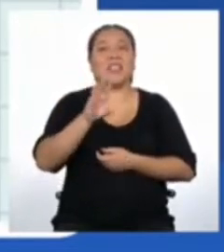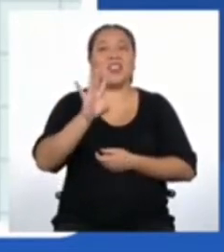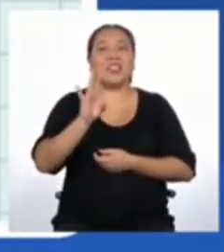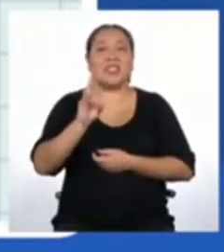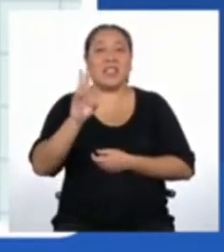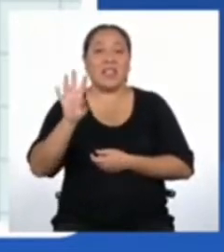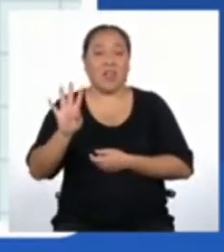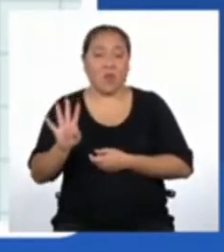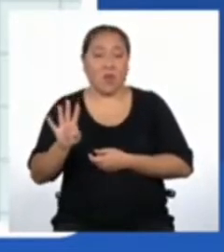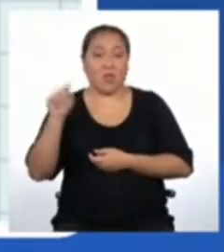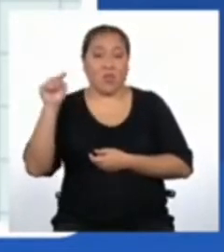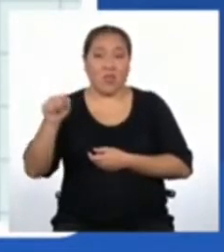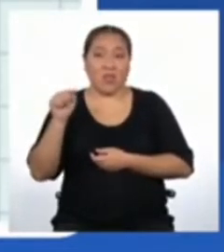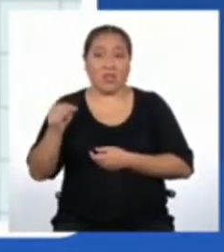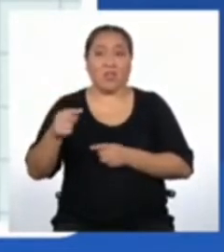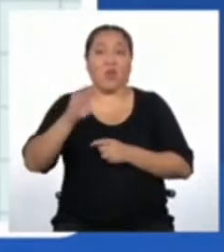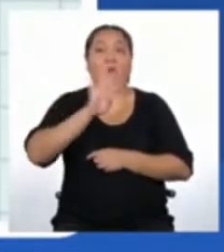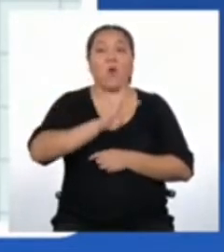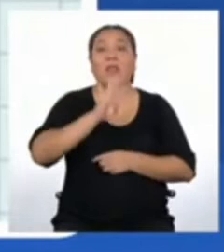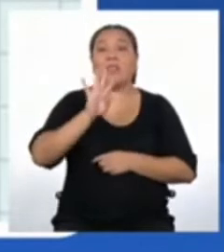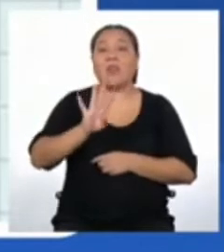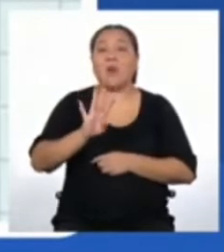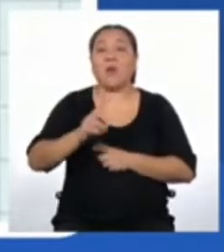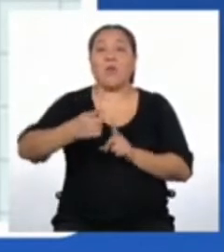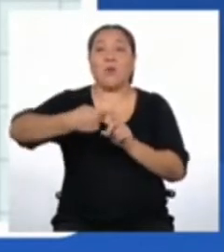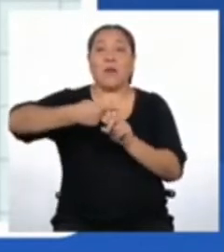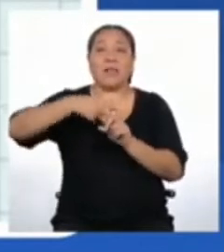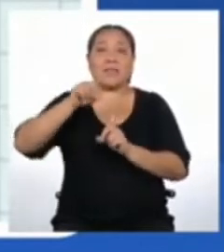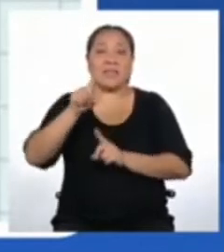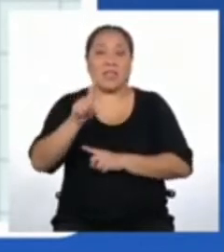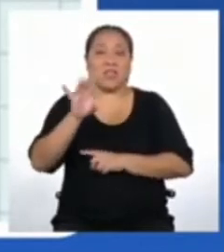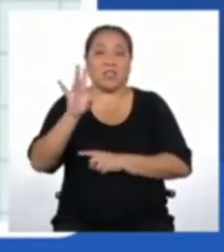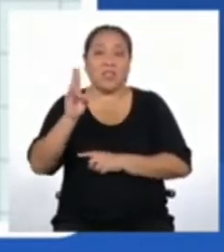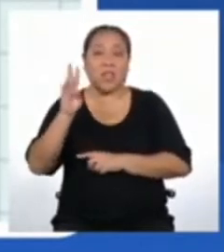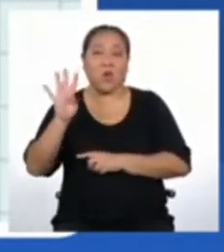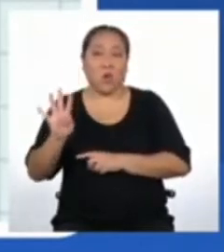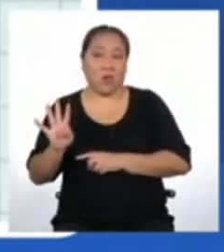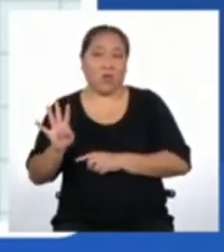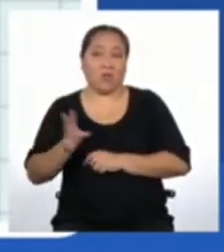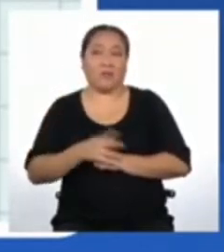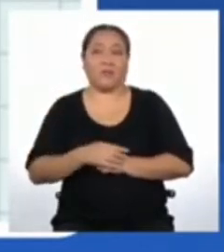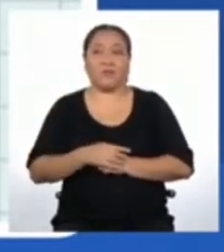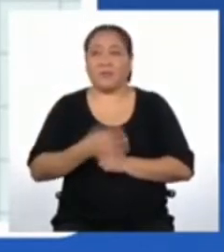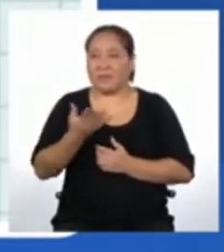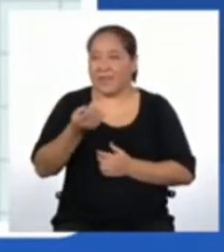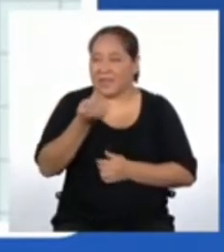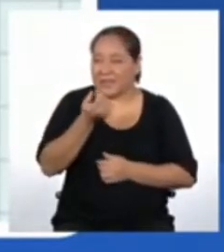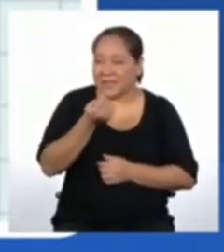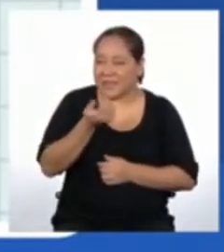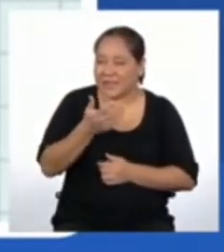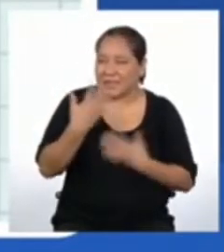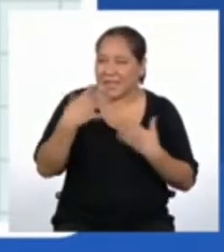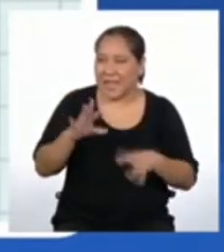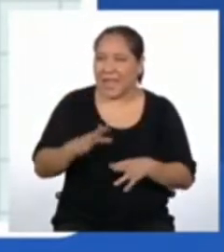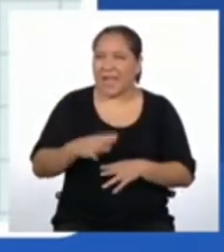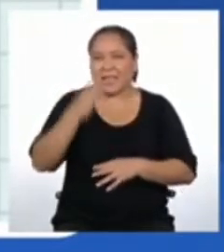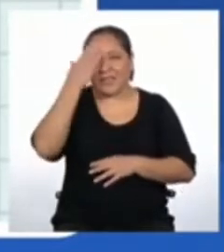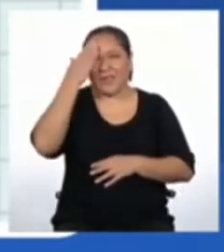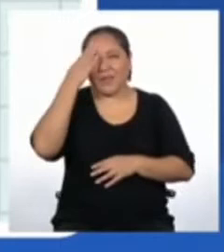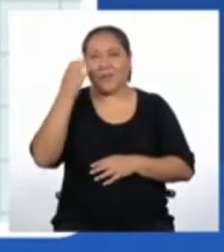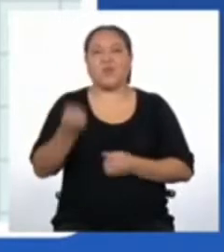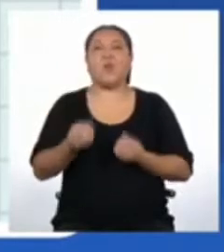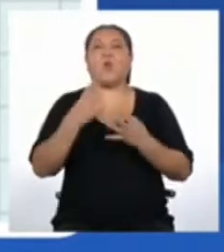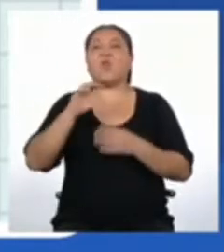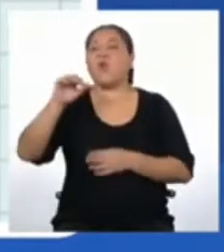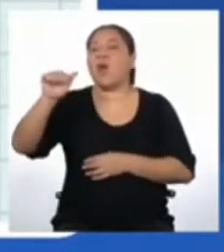174. Ahora sumamos 44 más 174. Estamos solo a una suma de saber